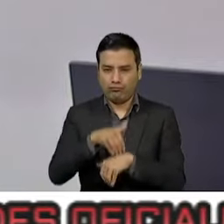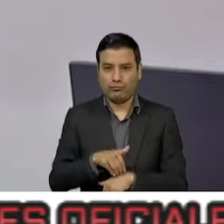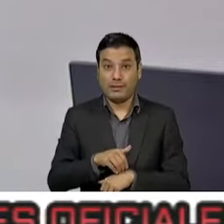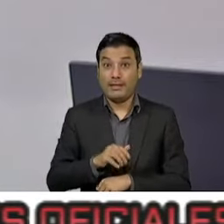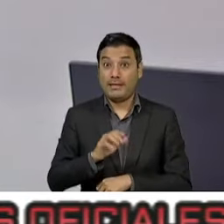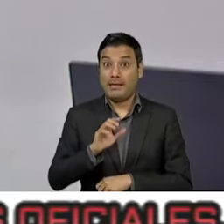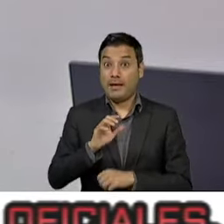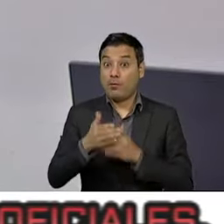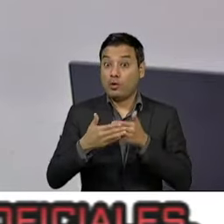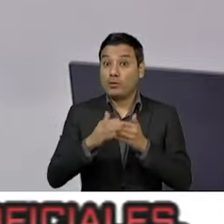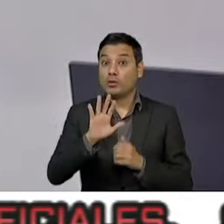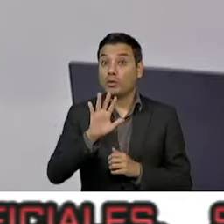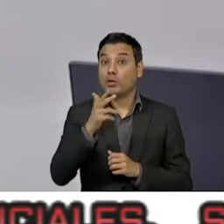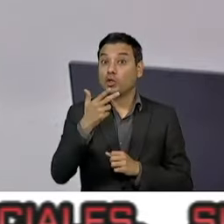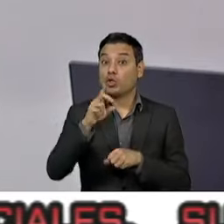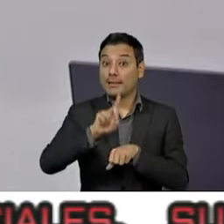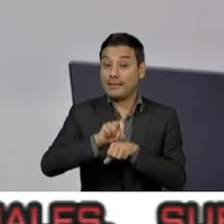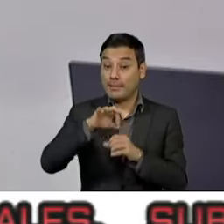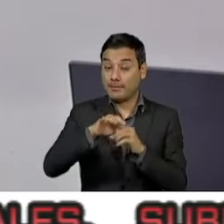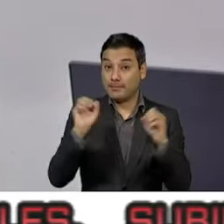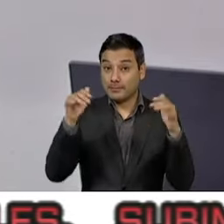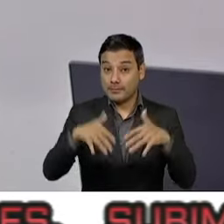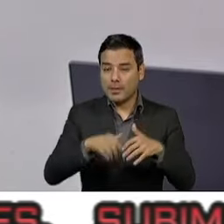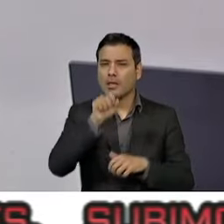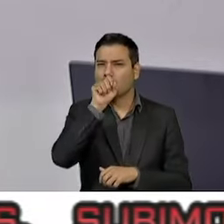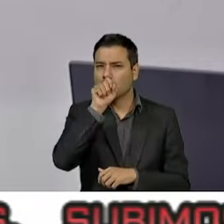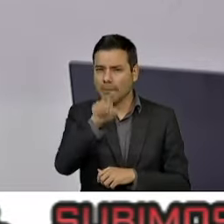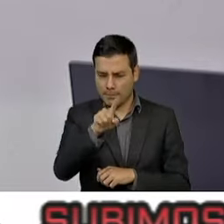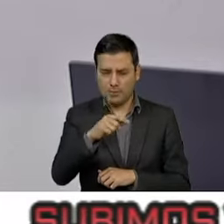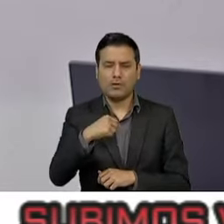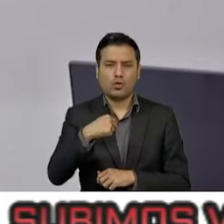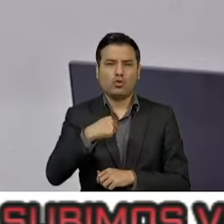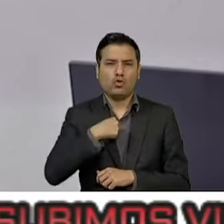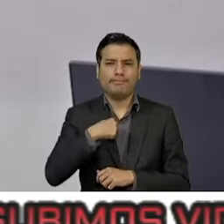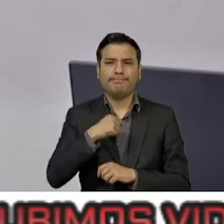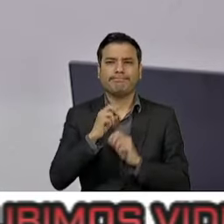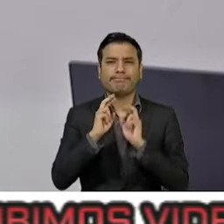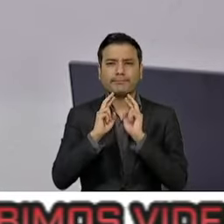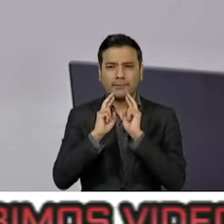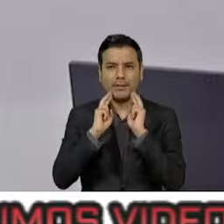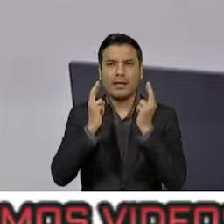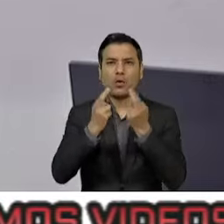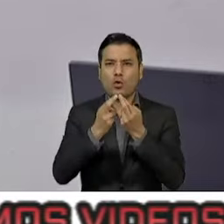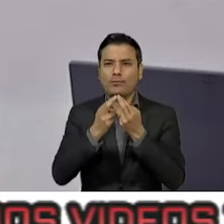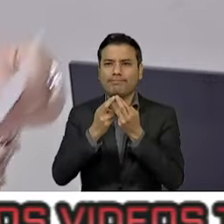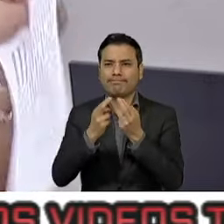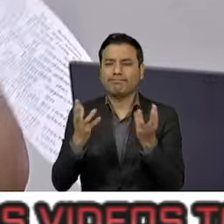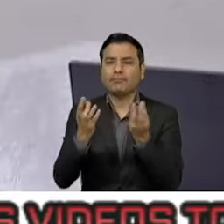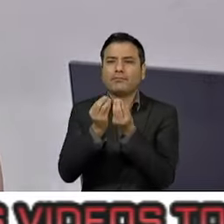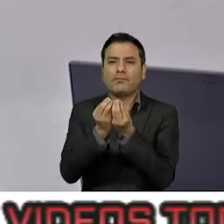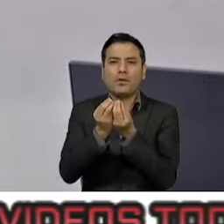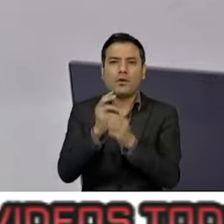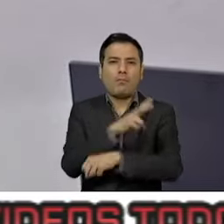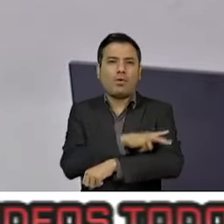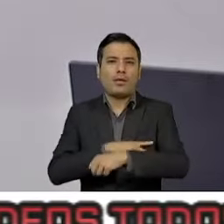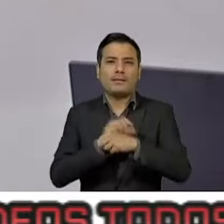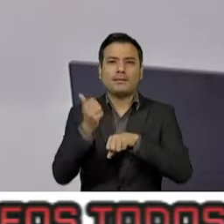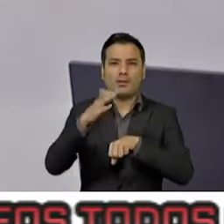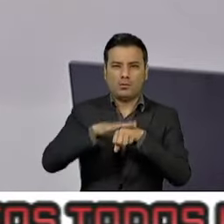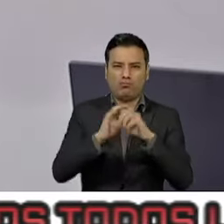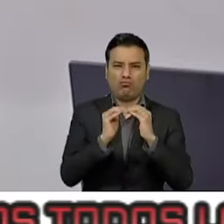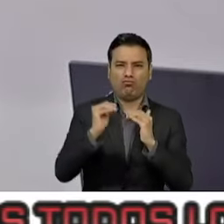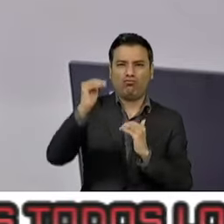jornada electoral, también participé en reuniones con los vocales ejecutivos de las juntas locales de todo el